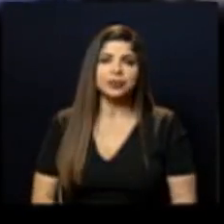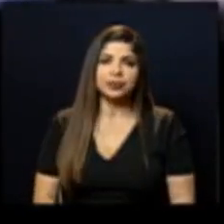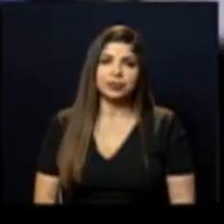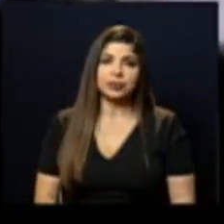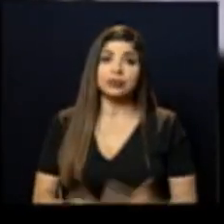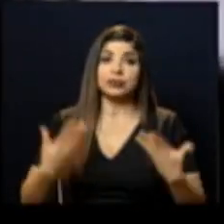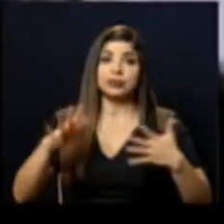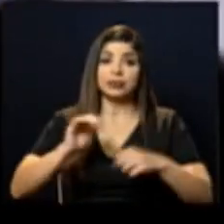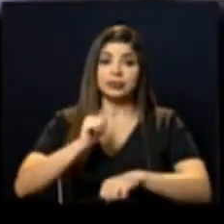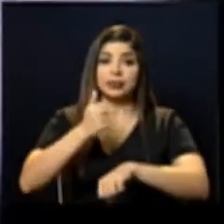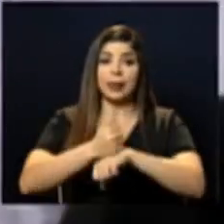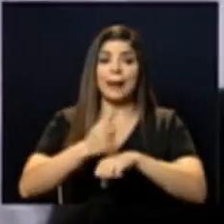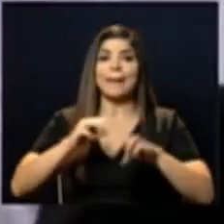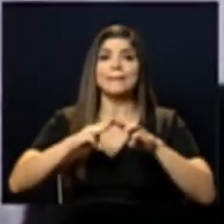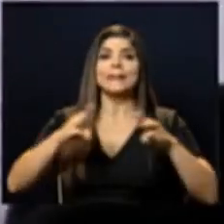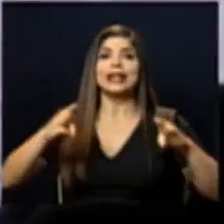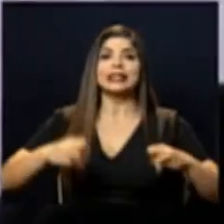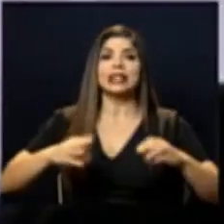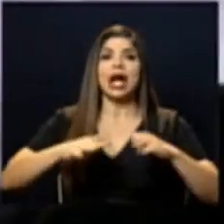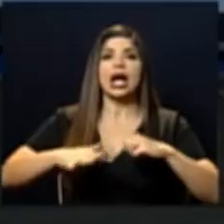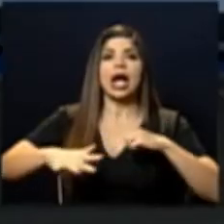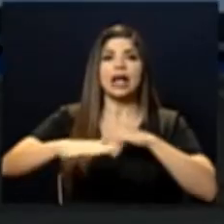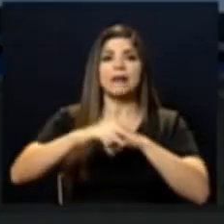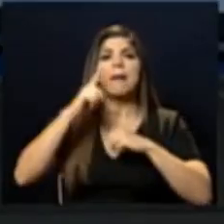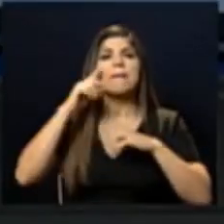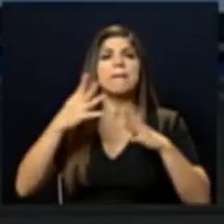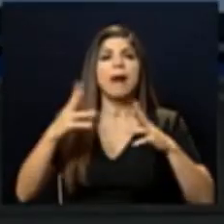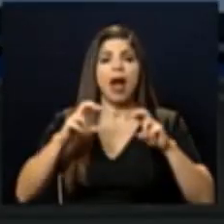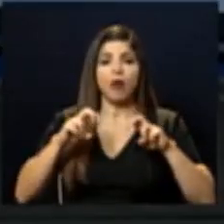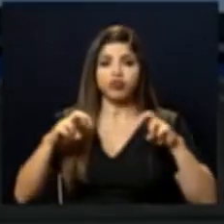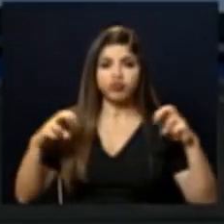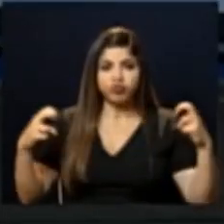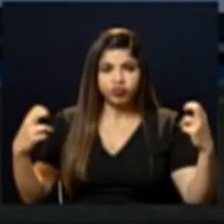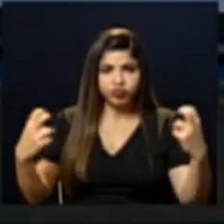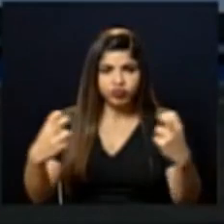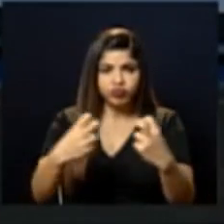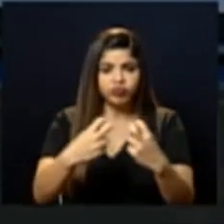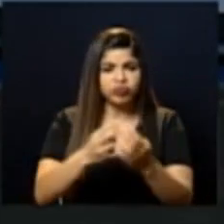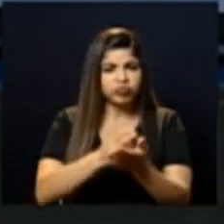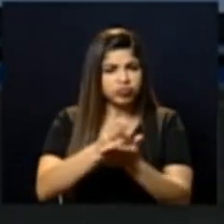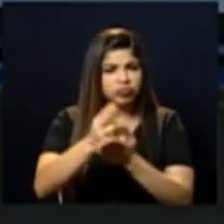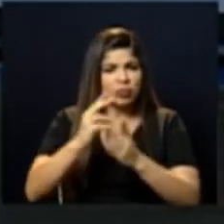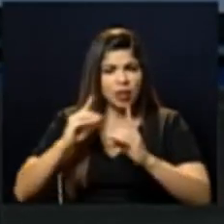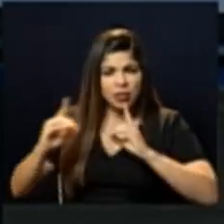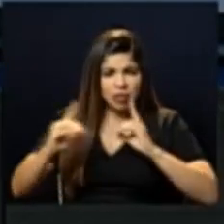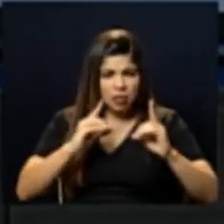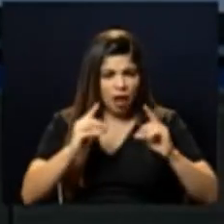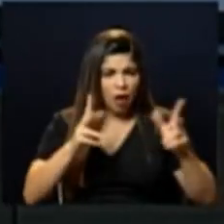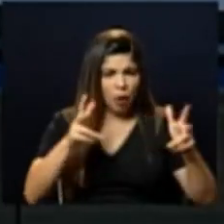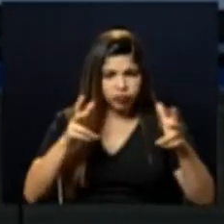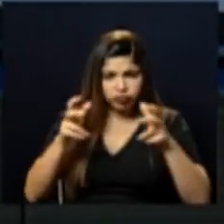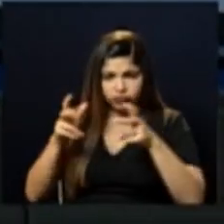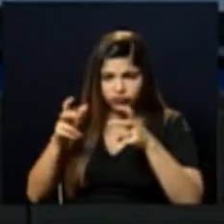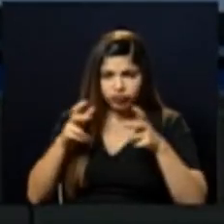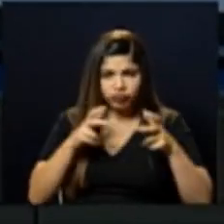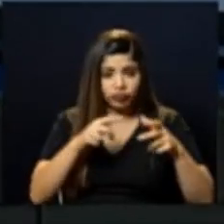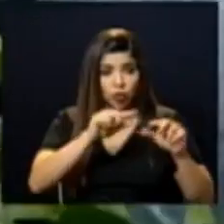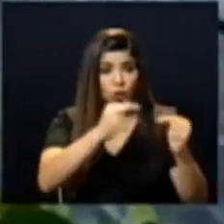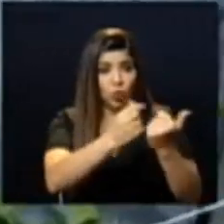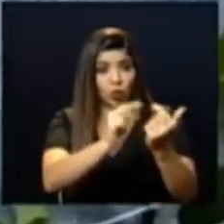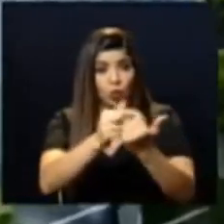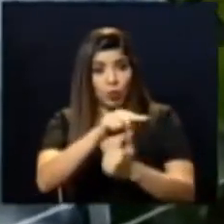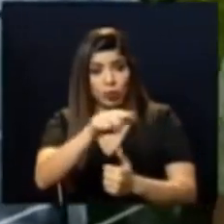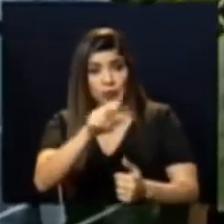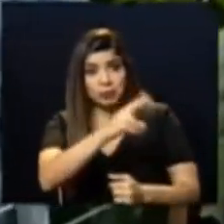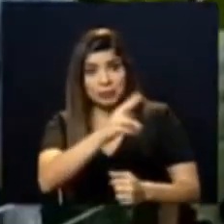Se instaló la Mesa Caribe como un espacio que, a partir del más sincero diálogo y escucha entre las fuerzas vivas de la